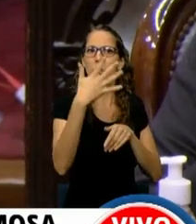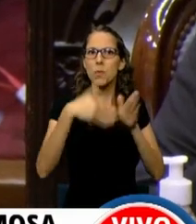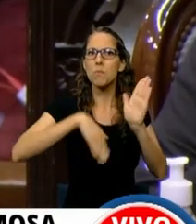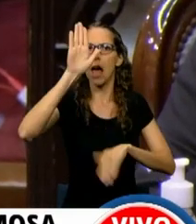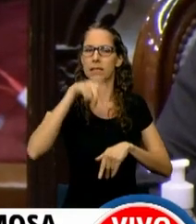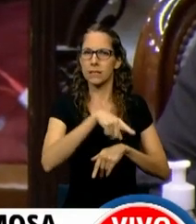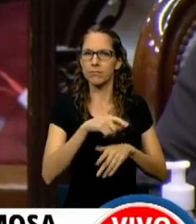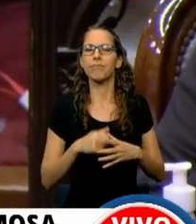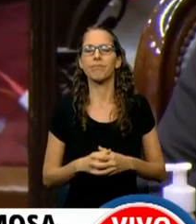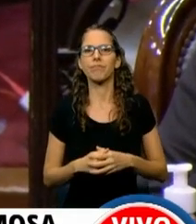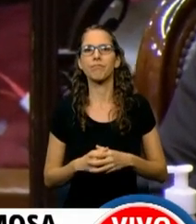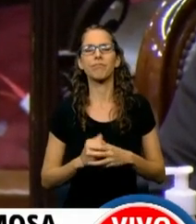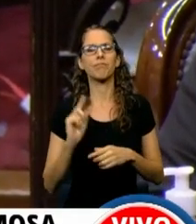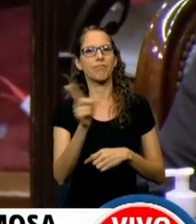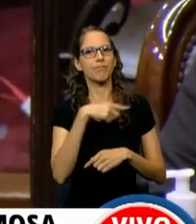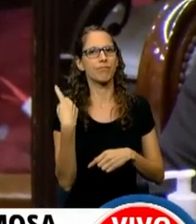lo hacemos